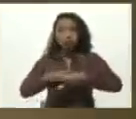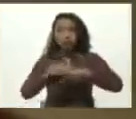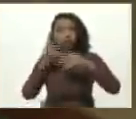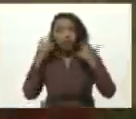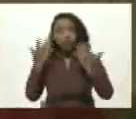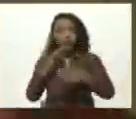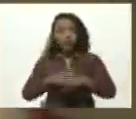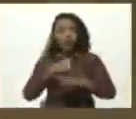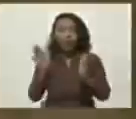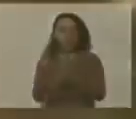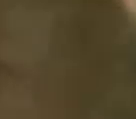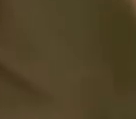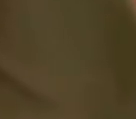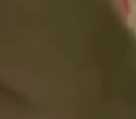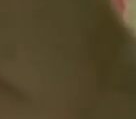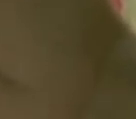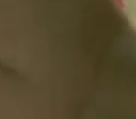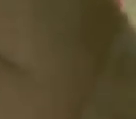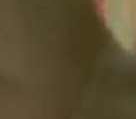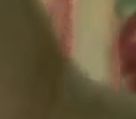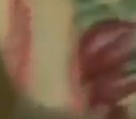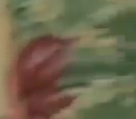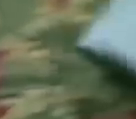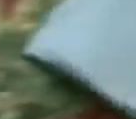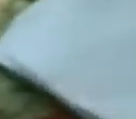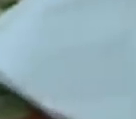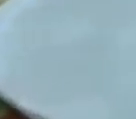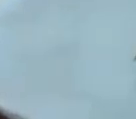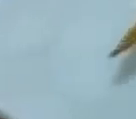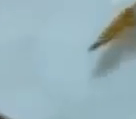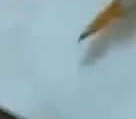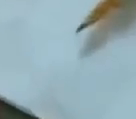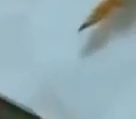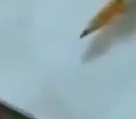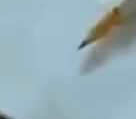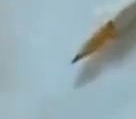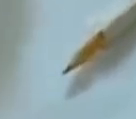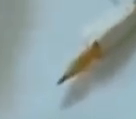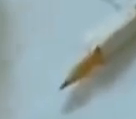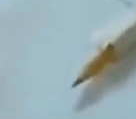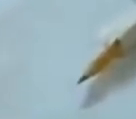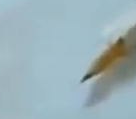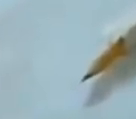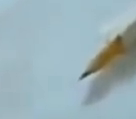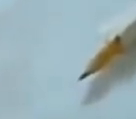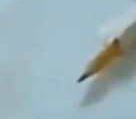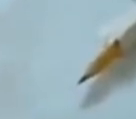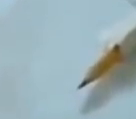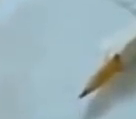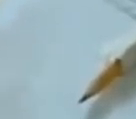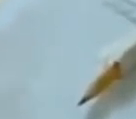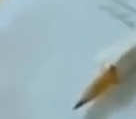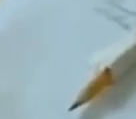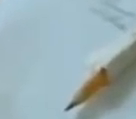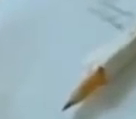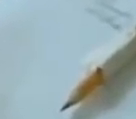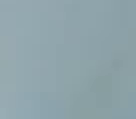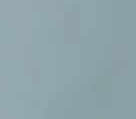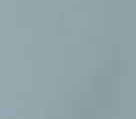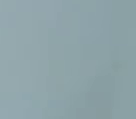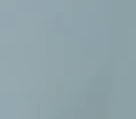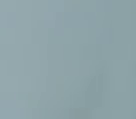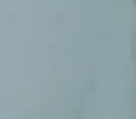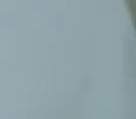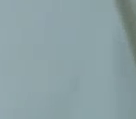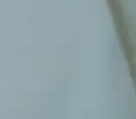los anzoatiguenses, todos y todas, vayamos a los centros que están dispuestos, que son muchos. Esta mañana que recorríamos algunos espacios, escuchaba a